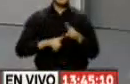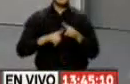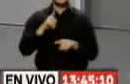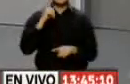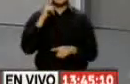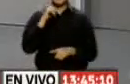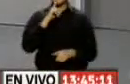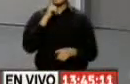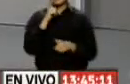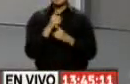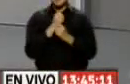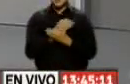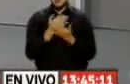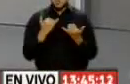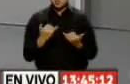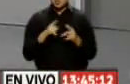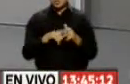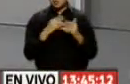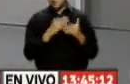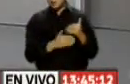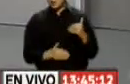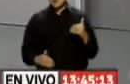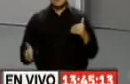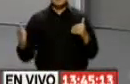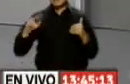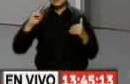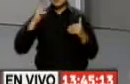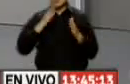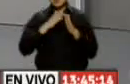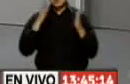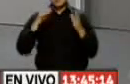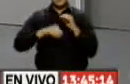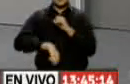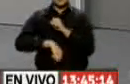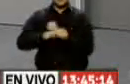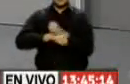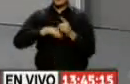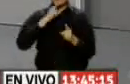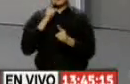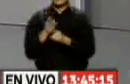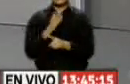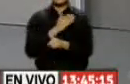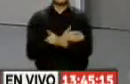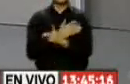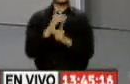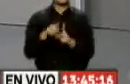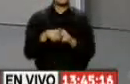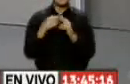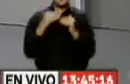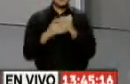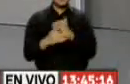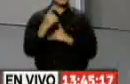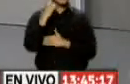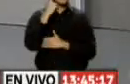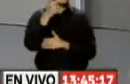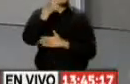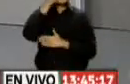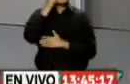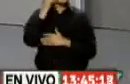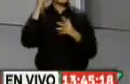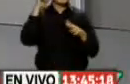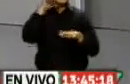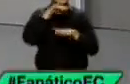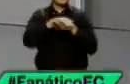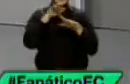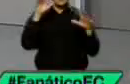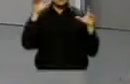televidentes? Como tú bien lo decías, hoy arranca la segunda etapa del Campeonato Ecuatoriano de Fútbol, pero antes nosotros empezamos con lo que sucedió ayer en horas de la